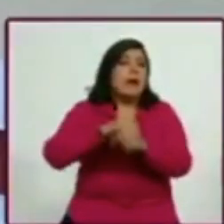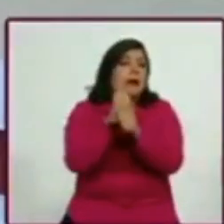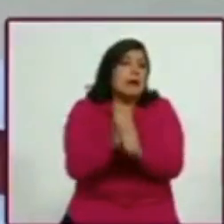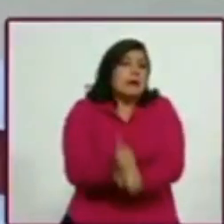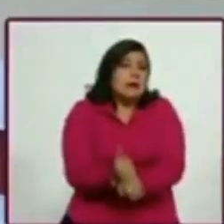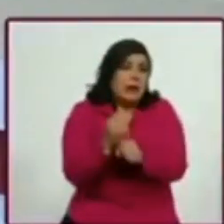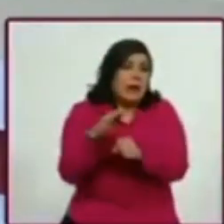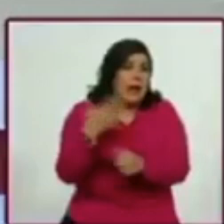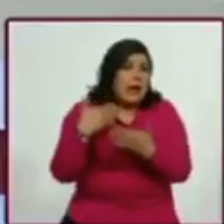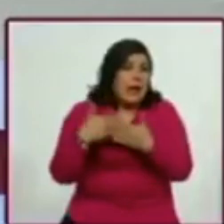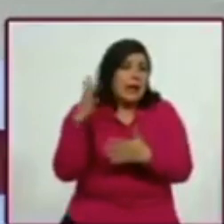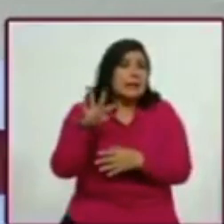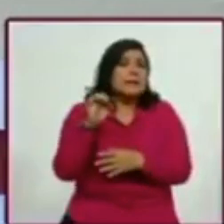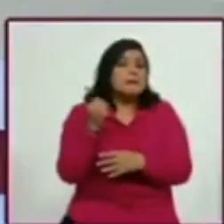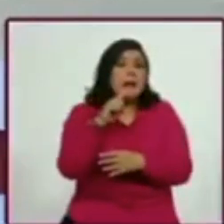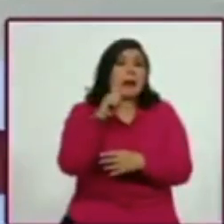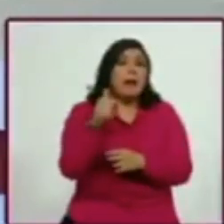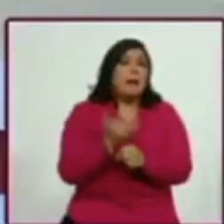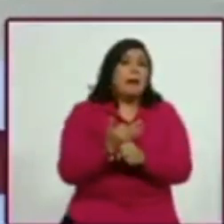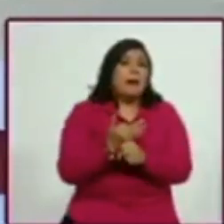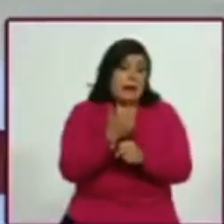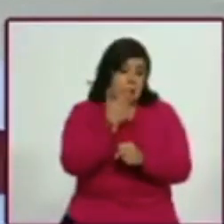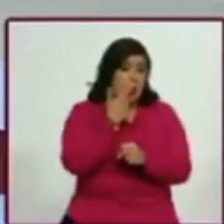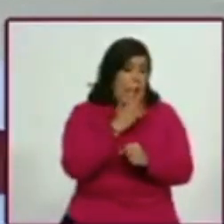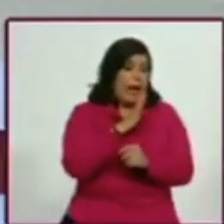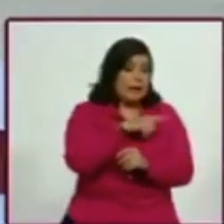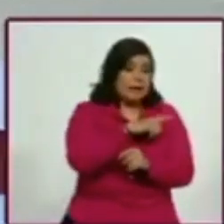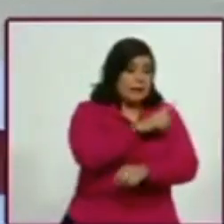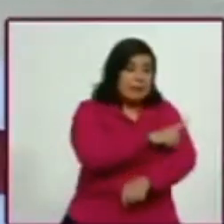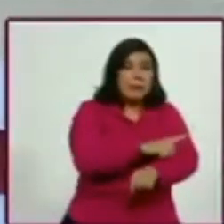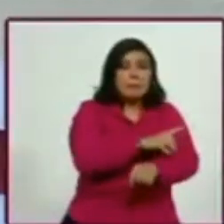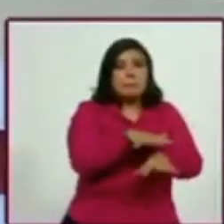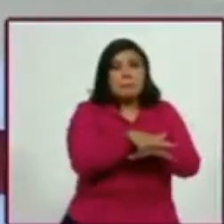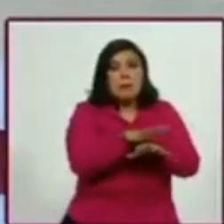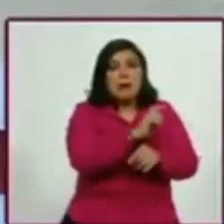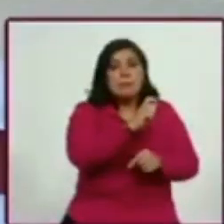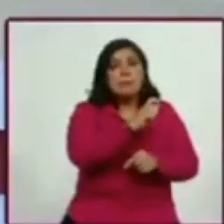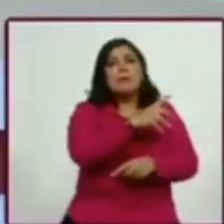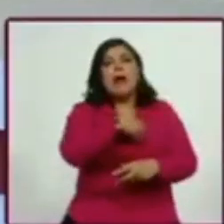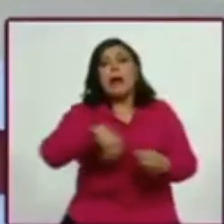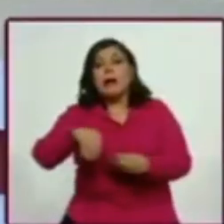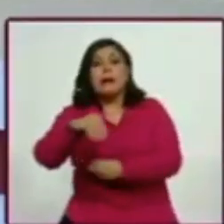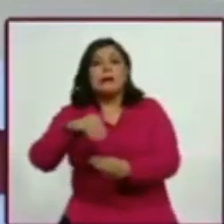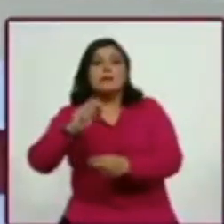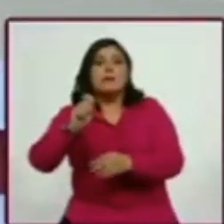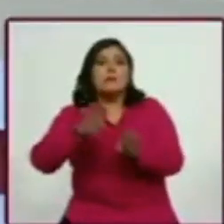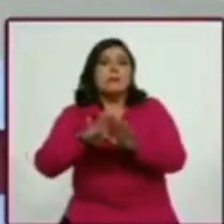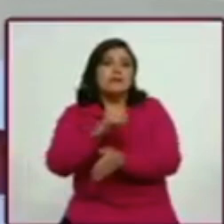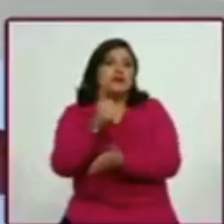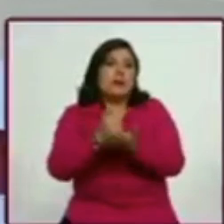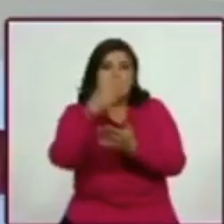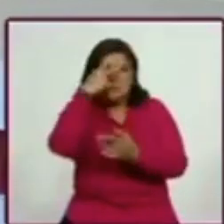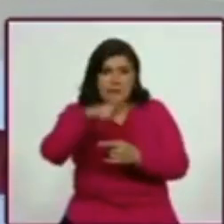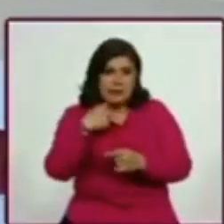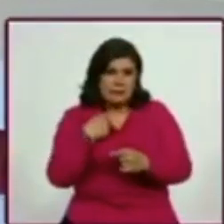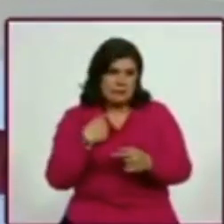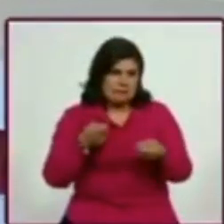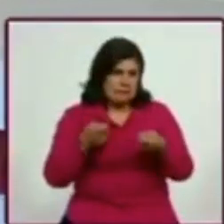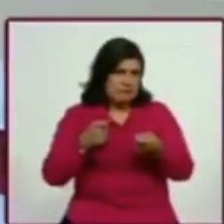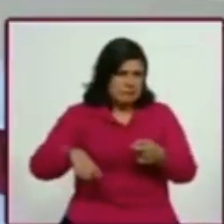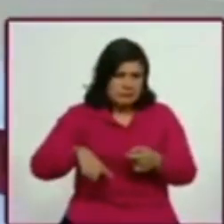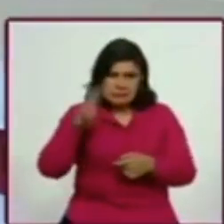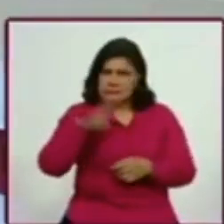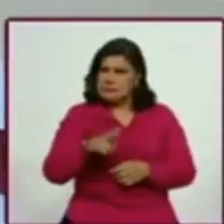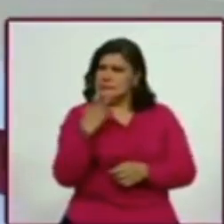dijo, sus probabilidades de convertirse en senadora o dirigente sindical eran casi nulas. Comentó que le dijeron,